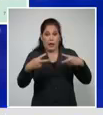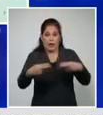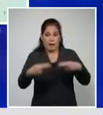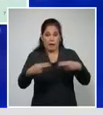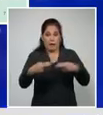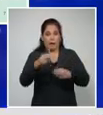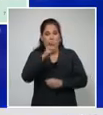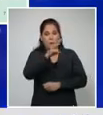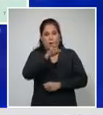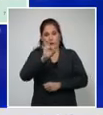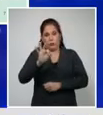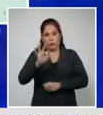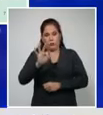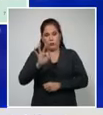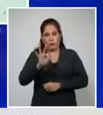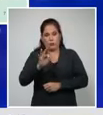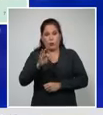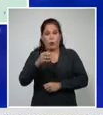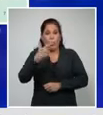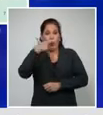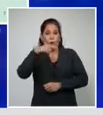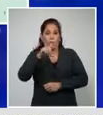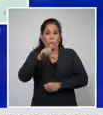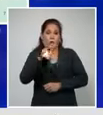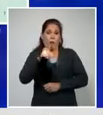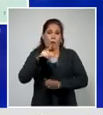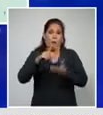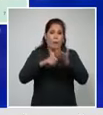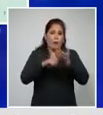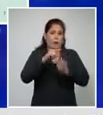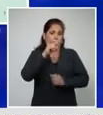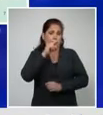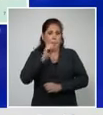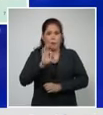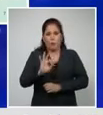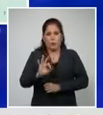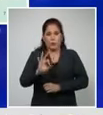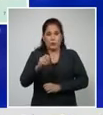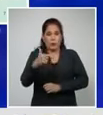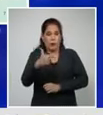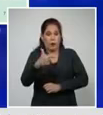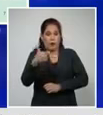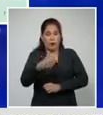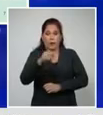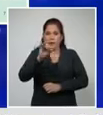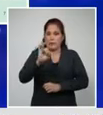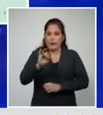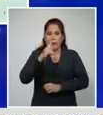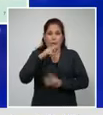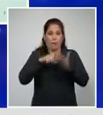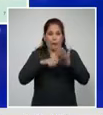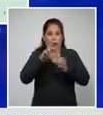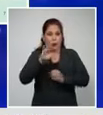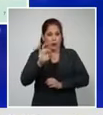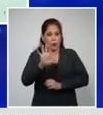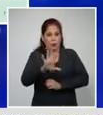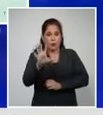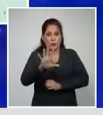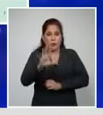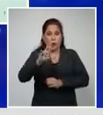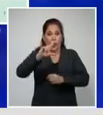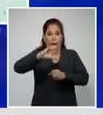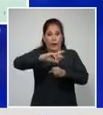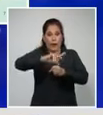elevado. Jovellanos 9, Pedro Betancur 8, Jagüey Grande 7, Perico 5, Limonar